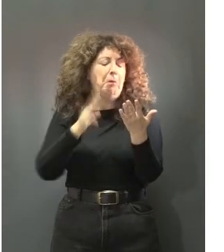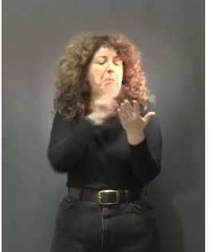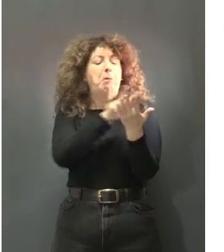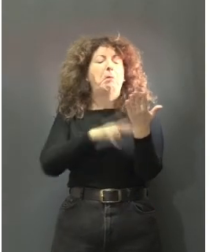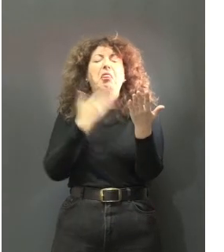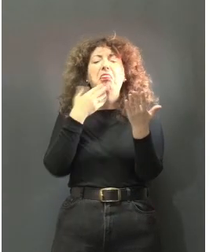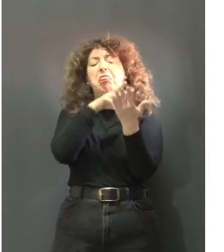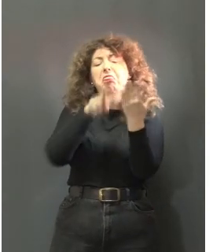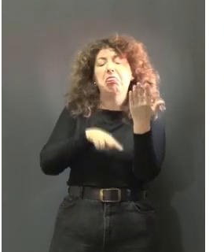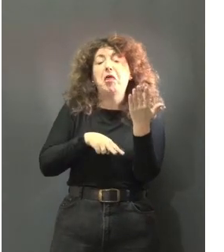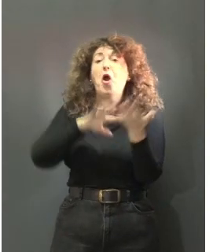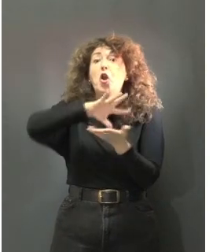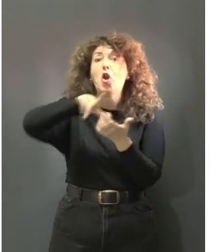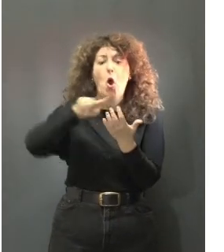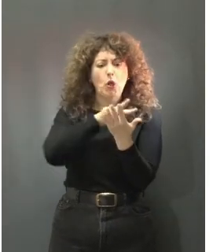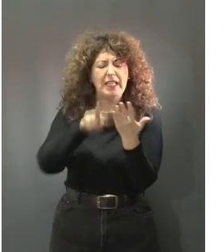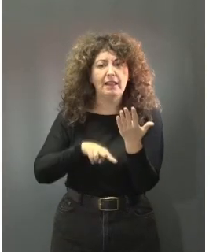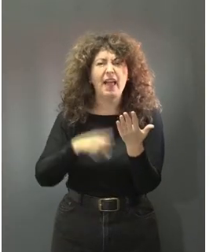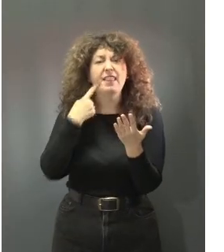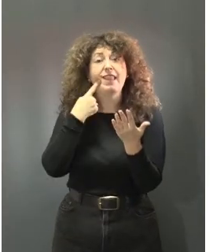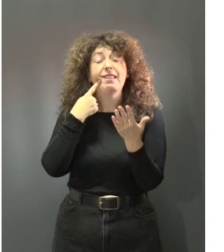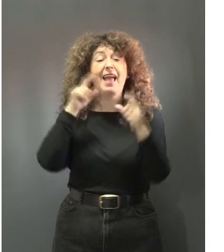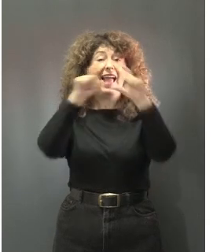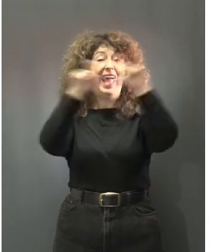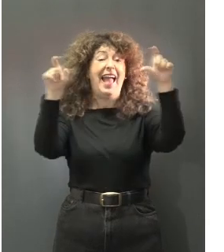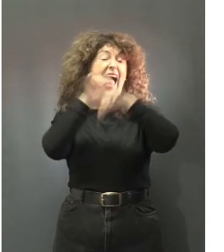uno. Y hay una agencia sueca